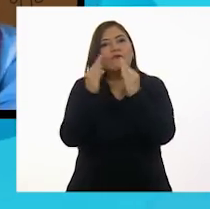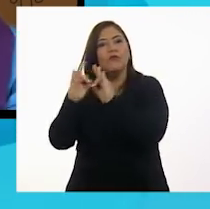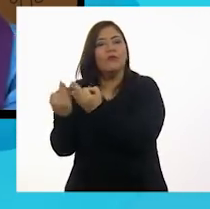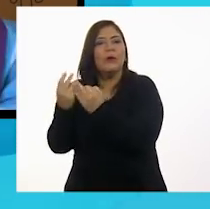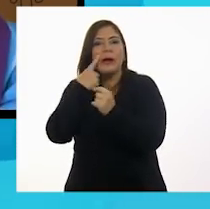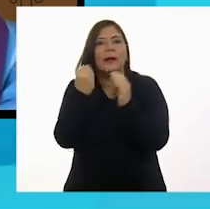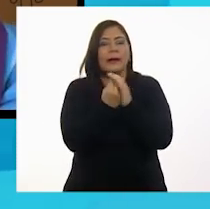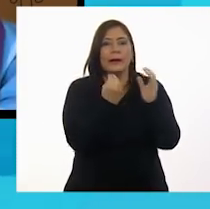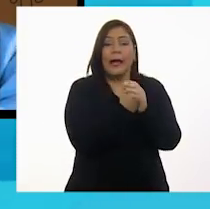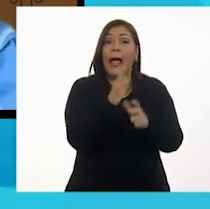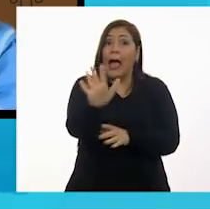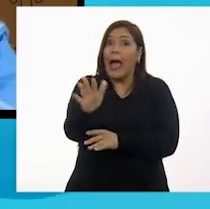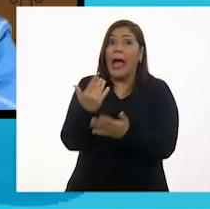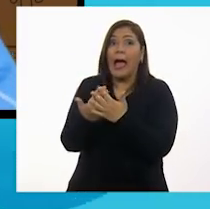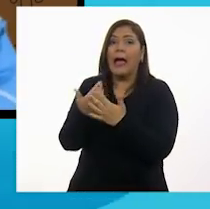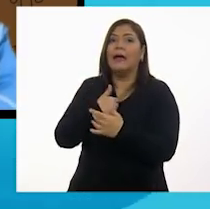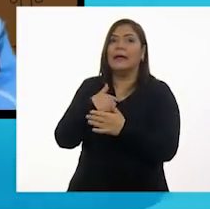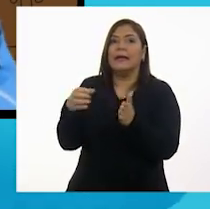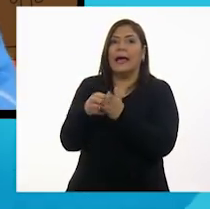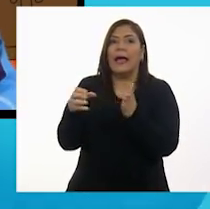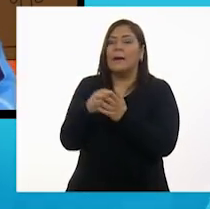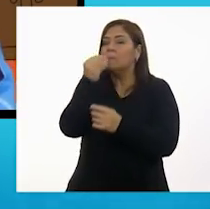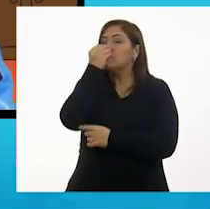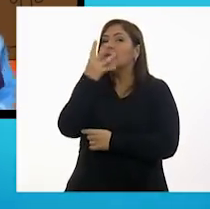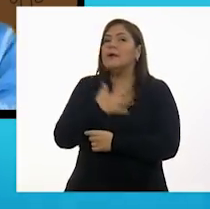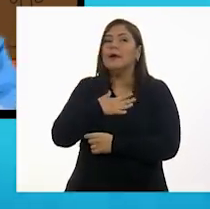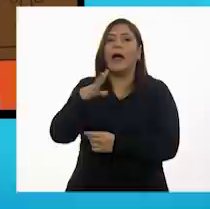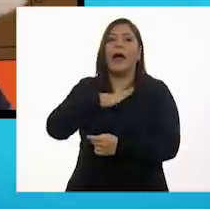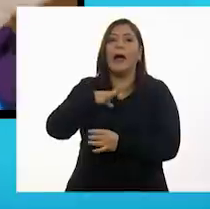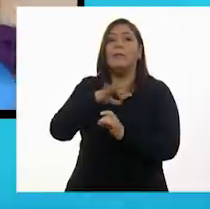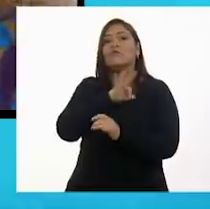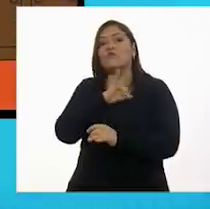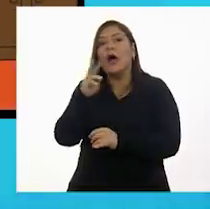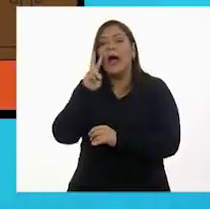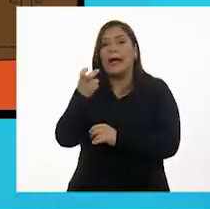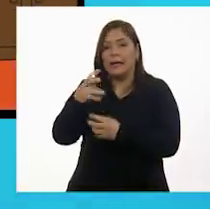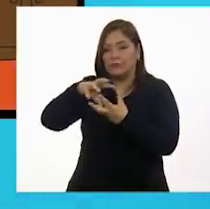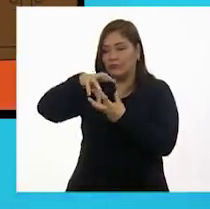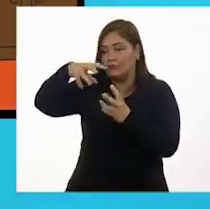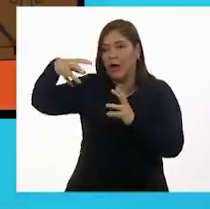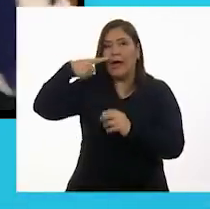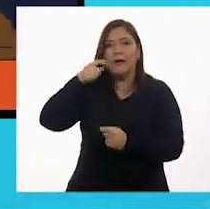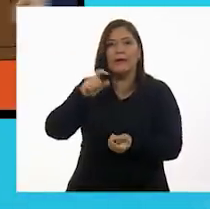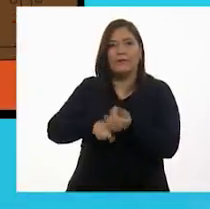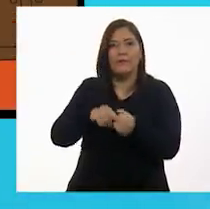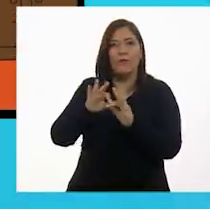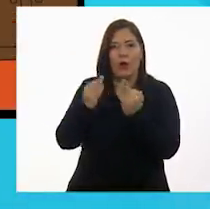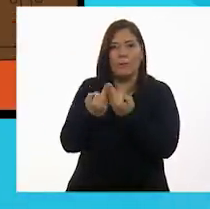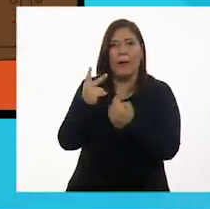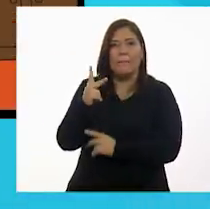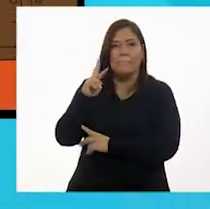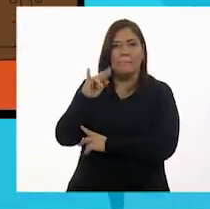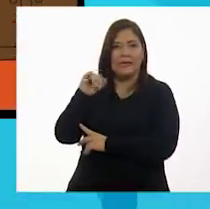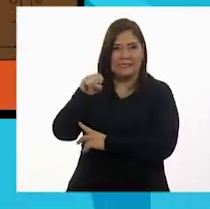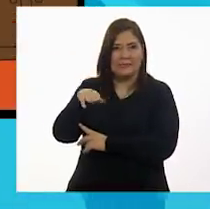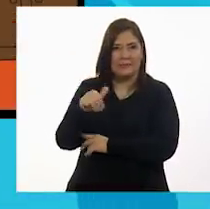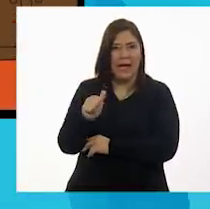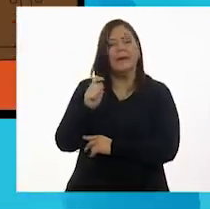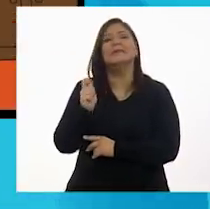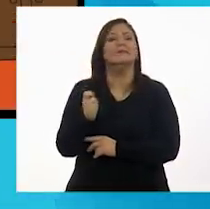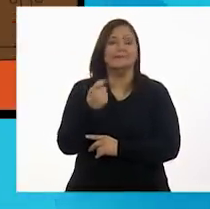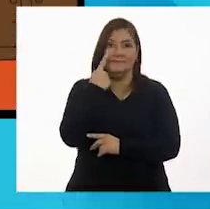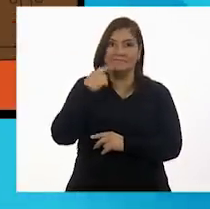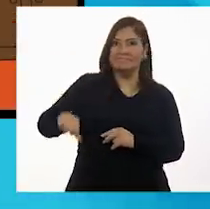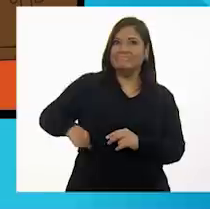Yo tengo una caja de perfume que podría ser un prisma. Oh, ¡ven, vamos! Eso me interesa. ¡Prisma!